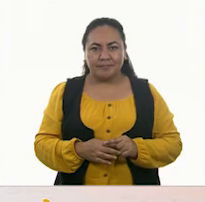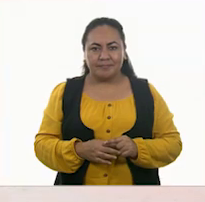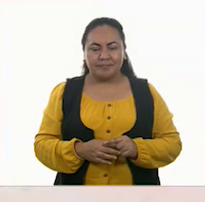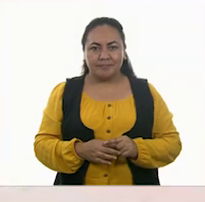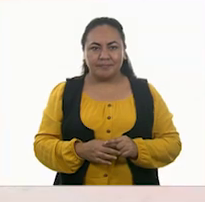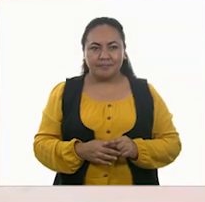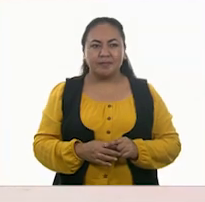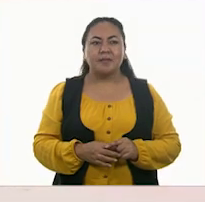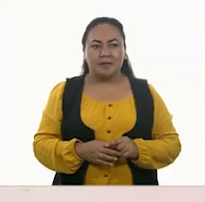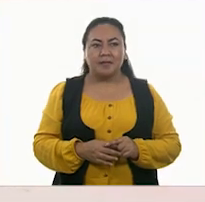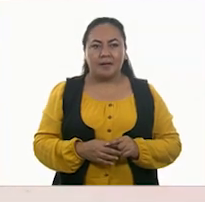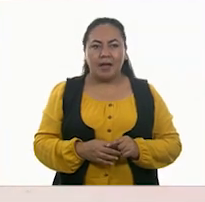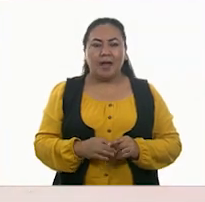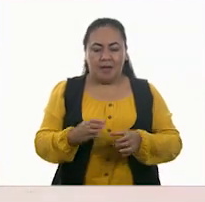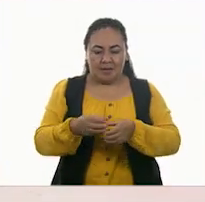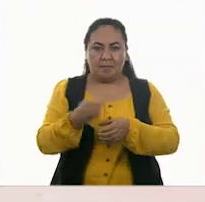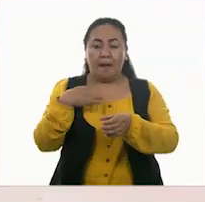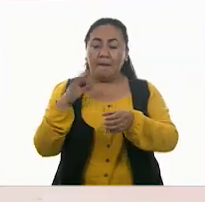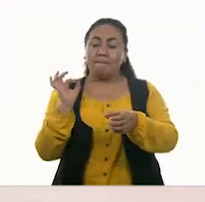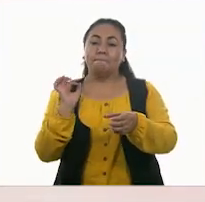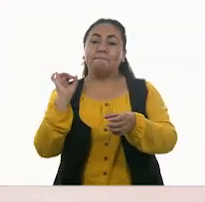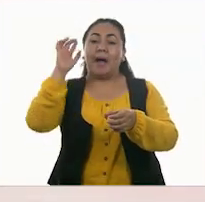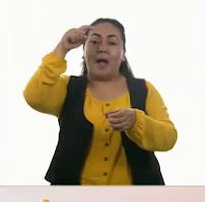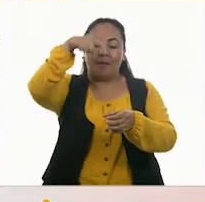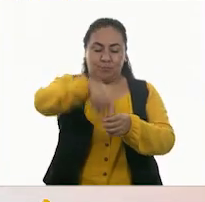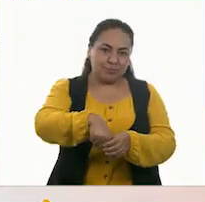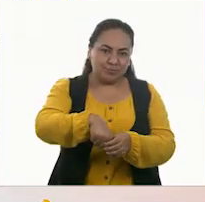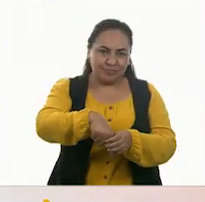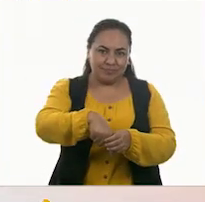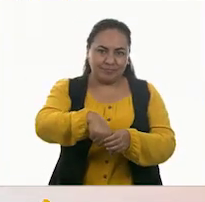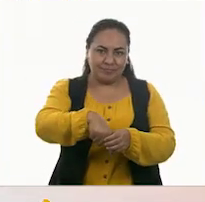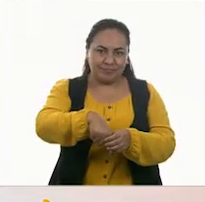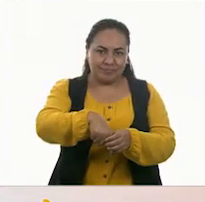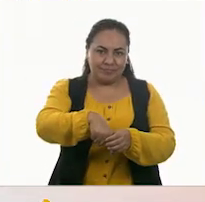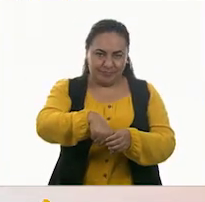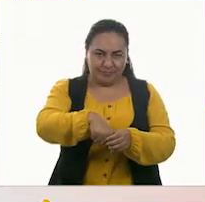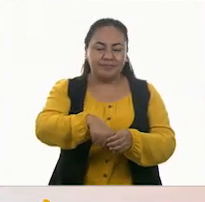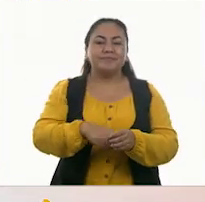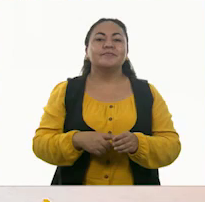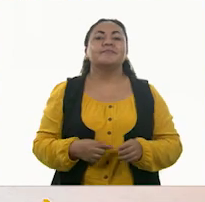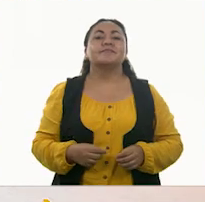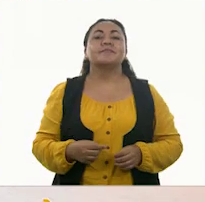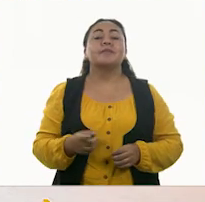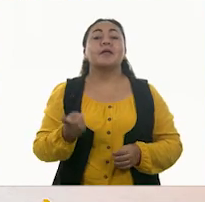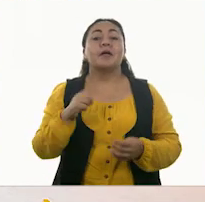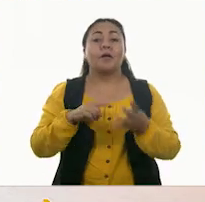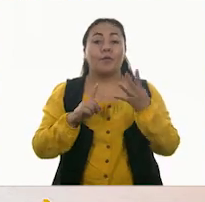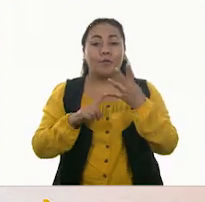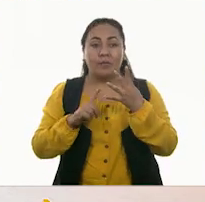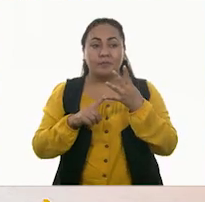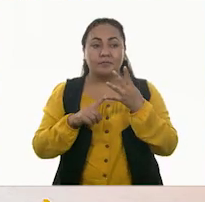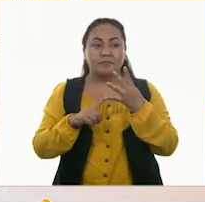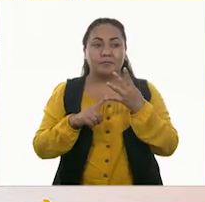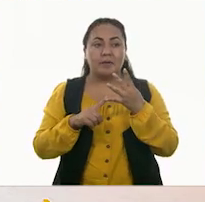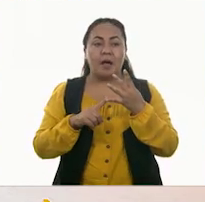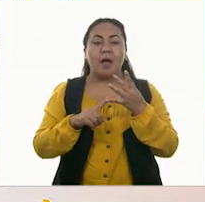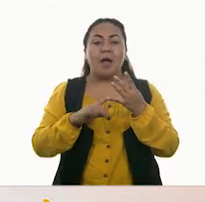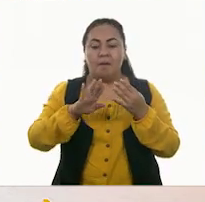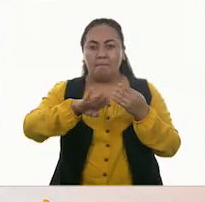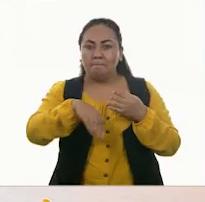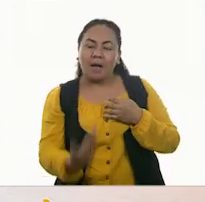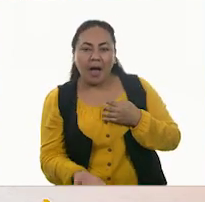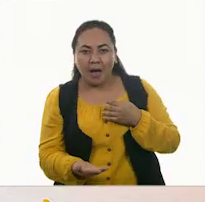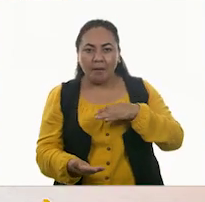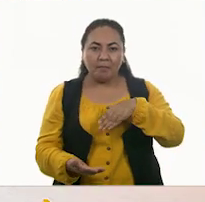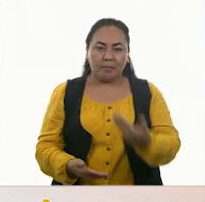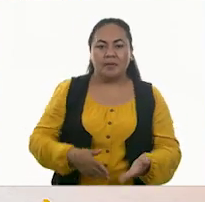Vamos a atinarle ahí en el orificio. Cuatro, derribar. ¿Me prestas un bonito, por